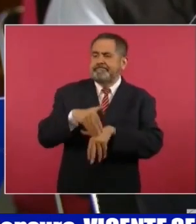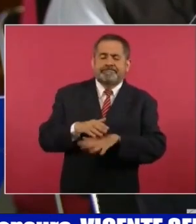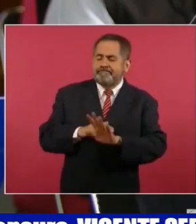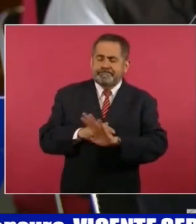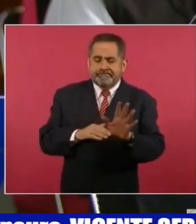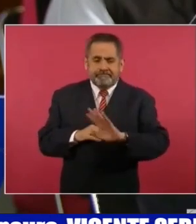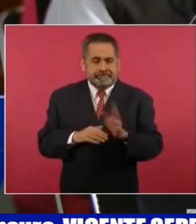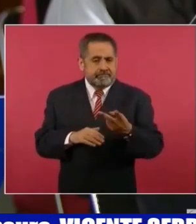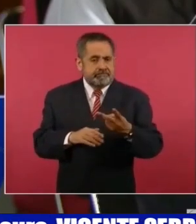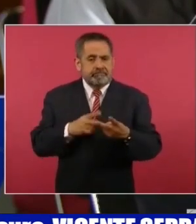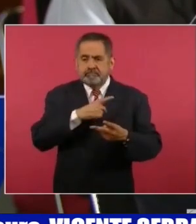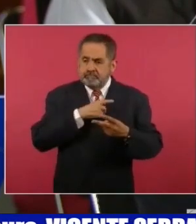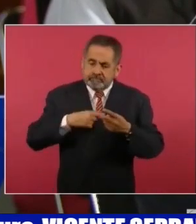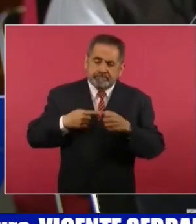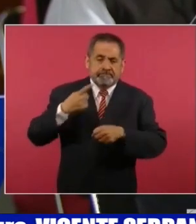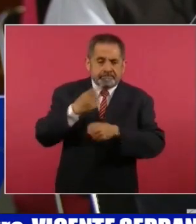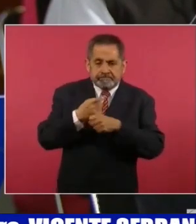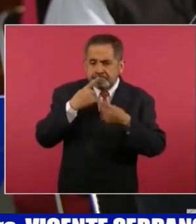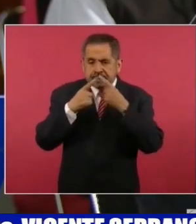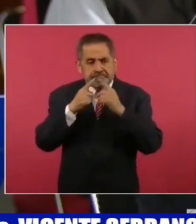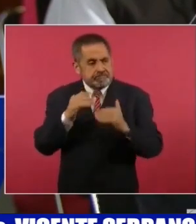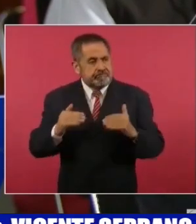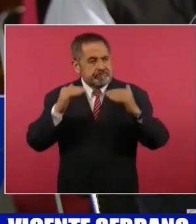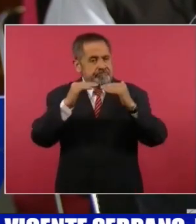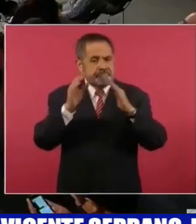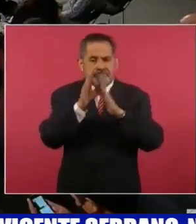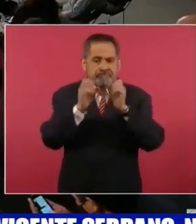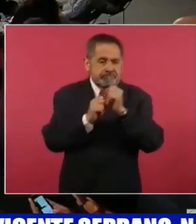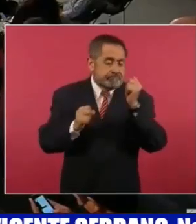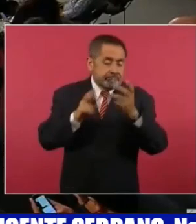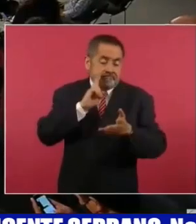un segundo nivel, sino que tendría que llegar al nivel constitucional.